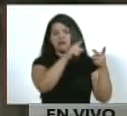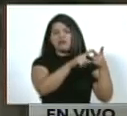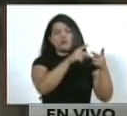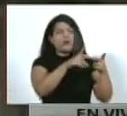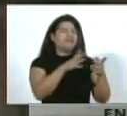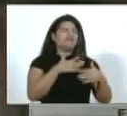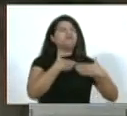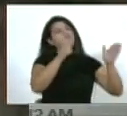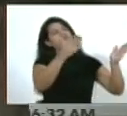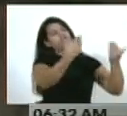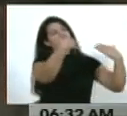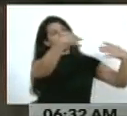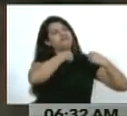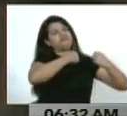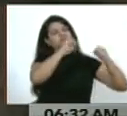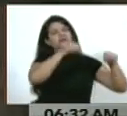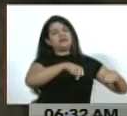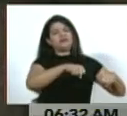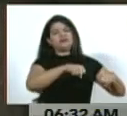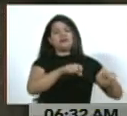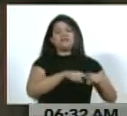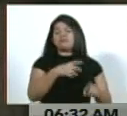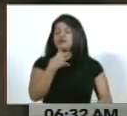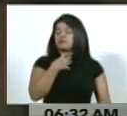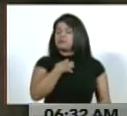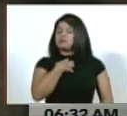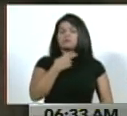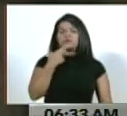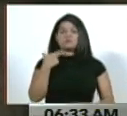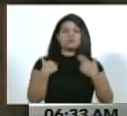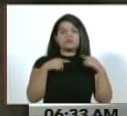entreguismo, de la soberbia también,